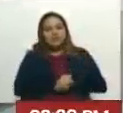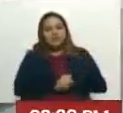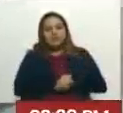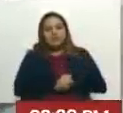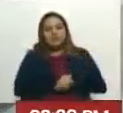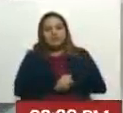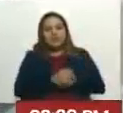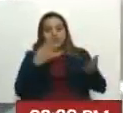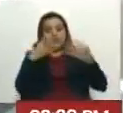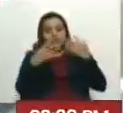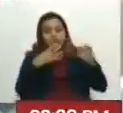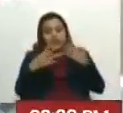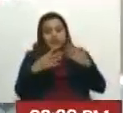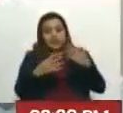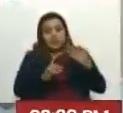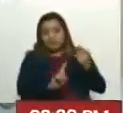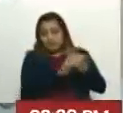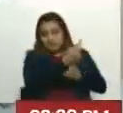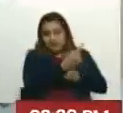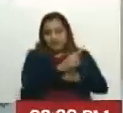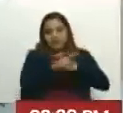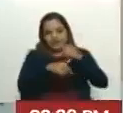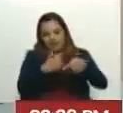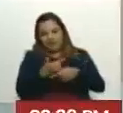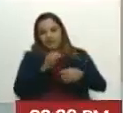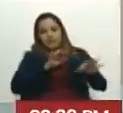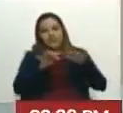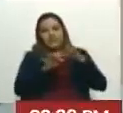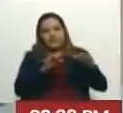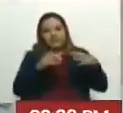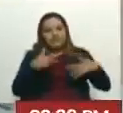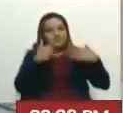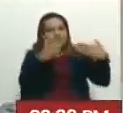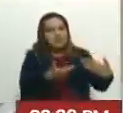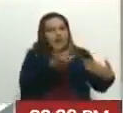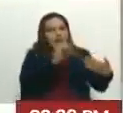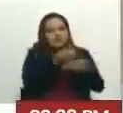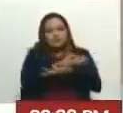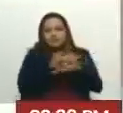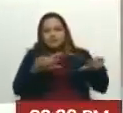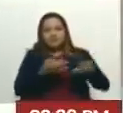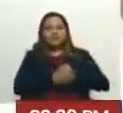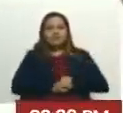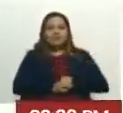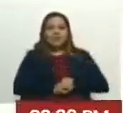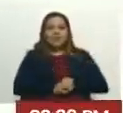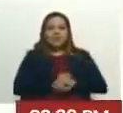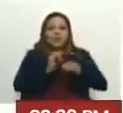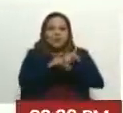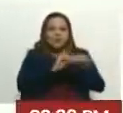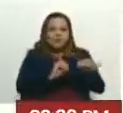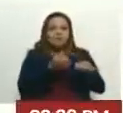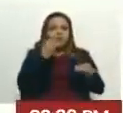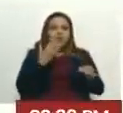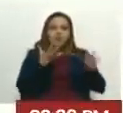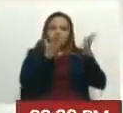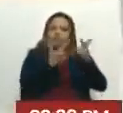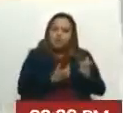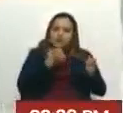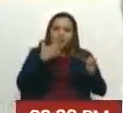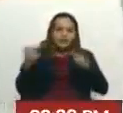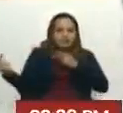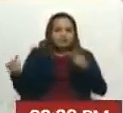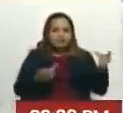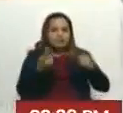del Festival Progresista, y que terminó siendo todo un éxito, ¿no? Terminó con buenos números, con buena recepción